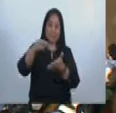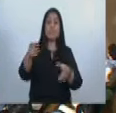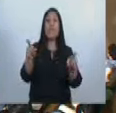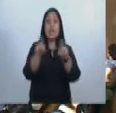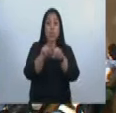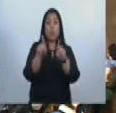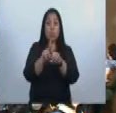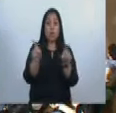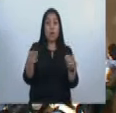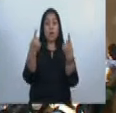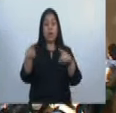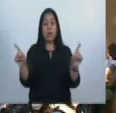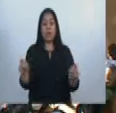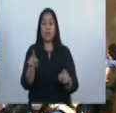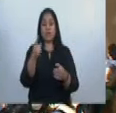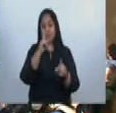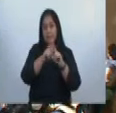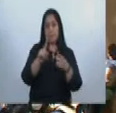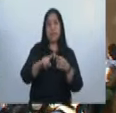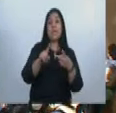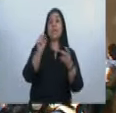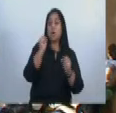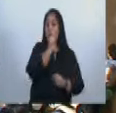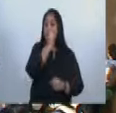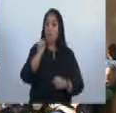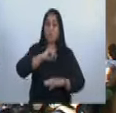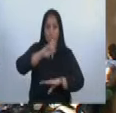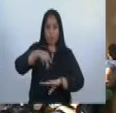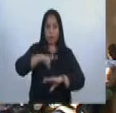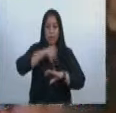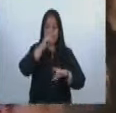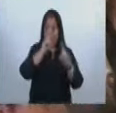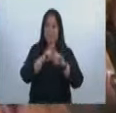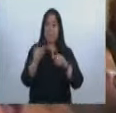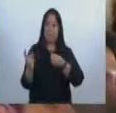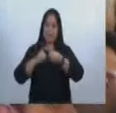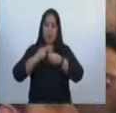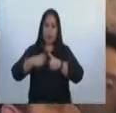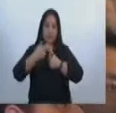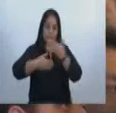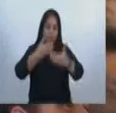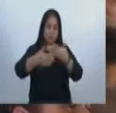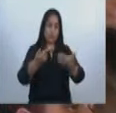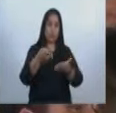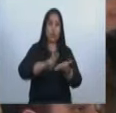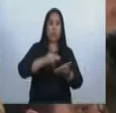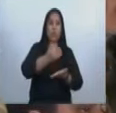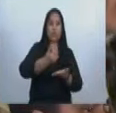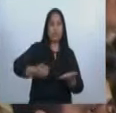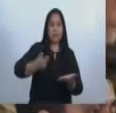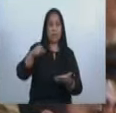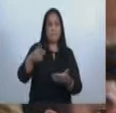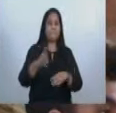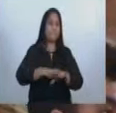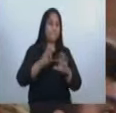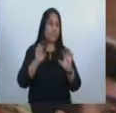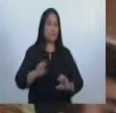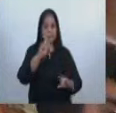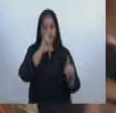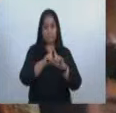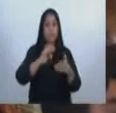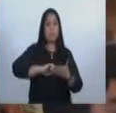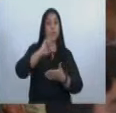con la orquesta sinfónica como el coro nacional que también ha contratado o está en el proceso de contratar más gente vamos a tener programas